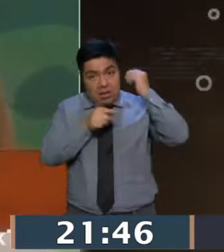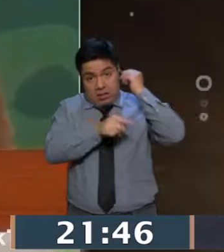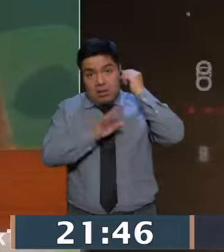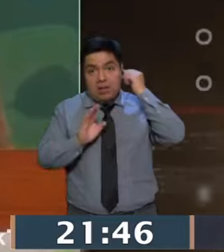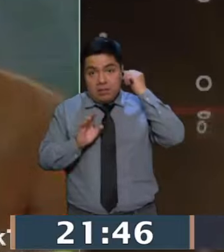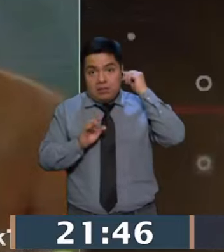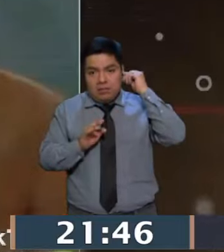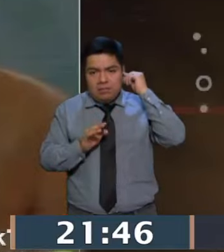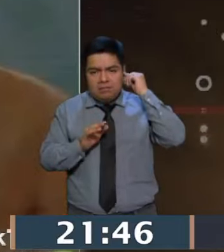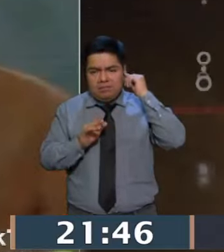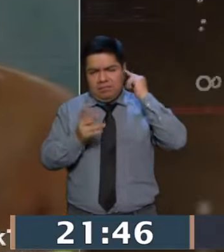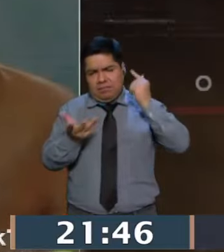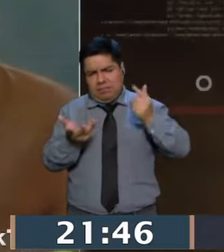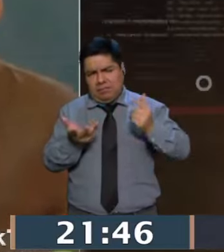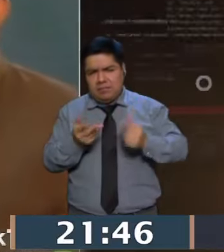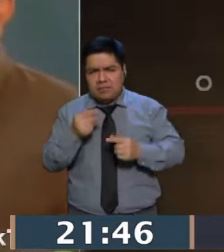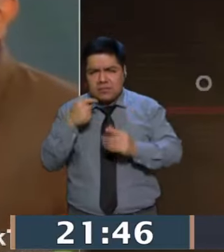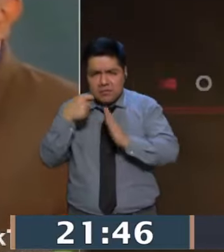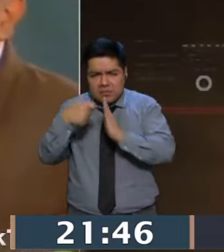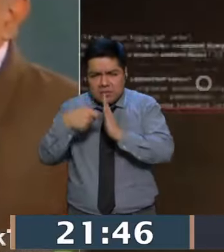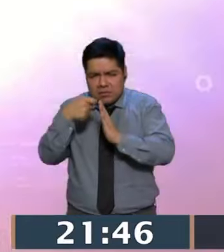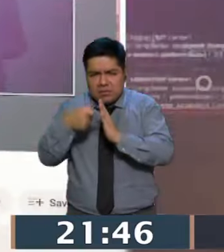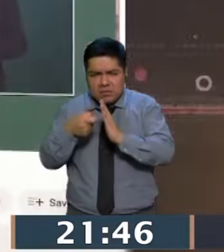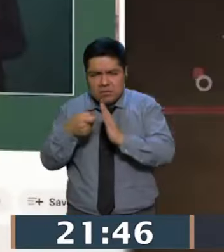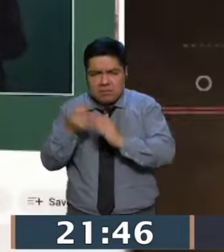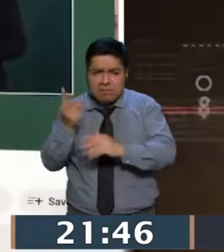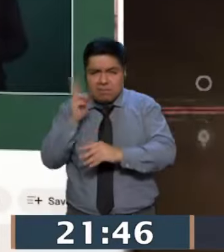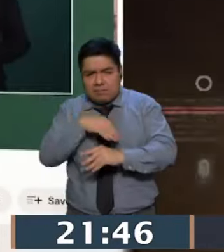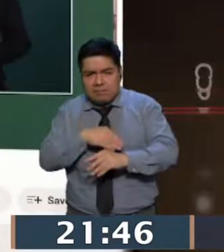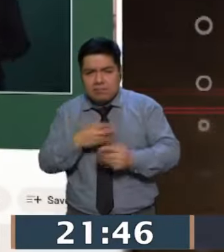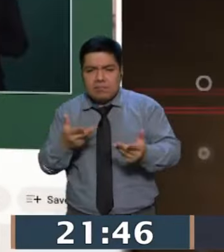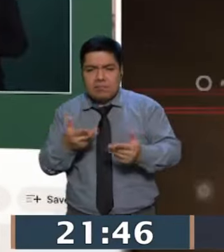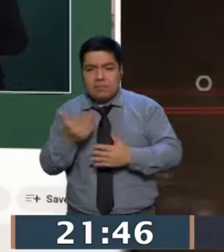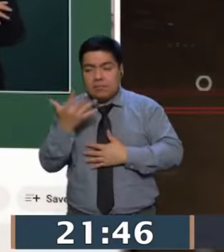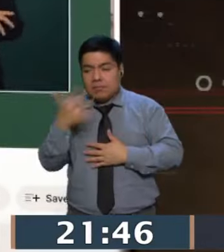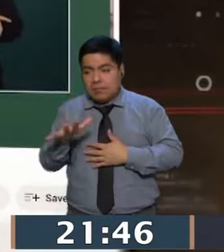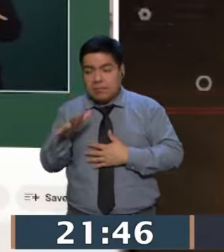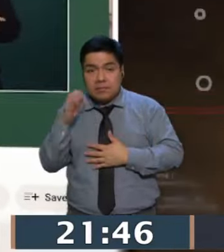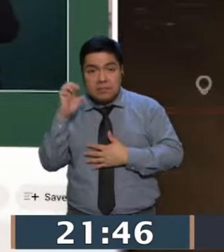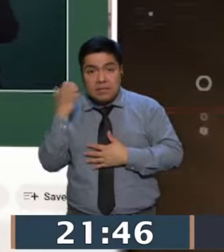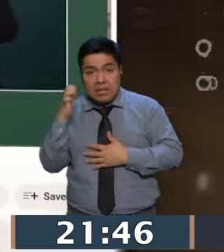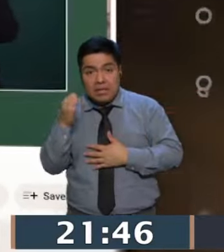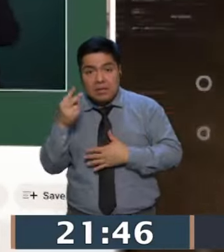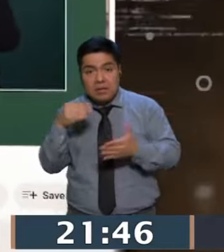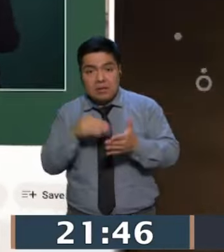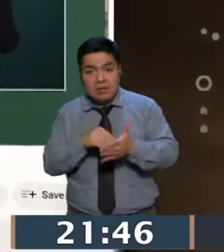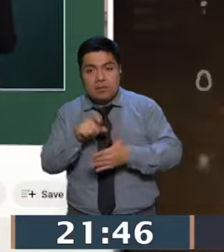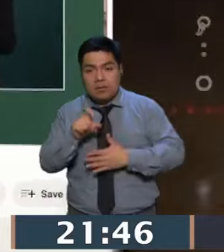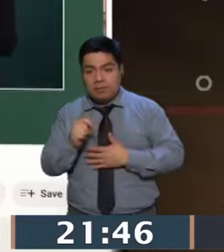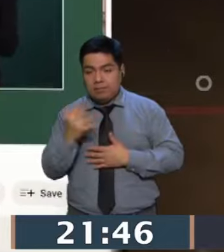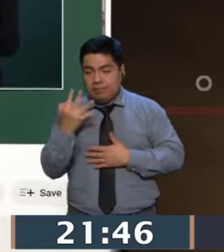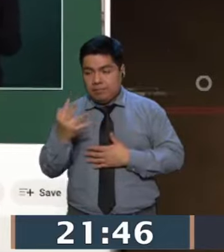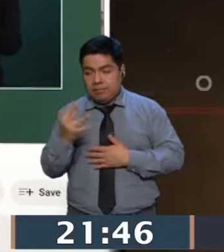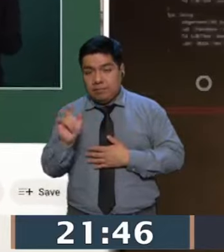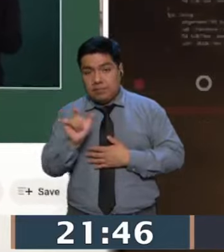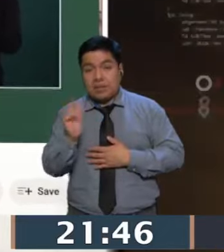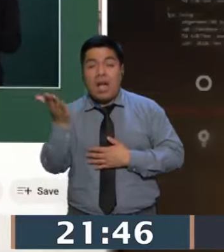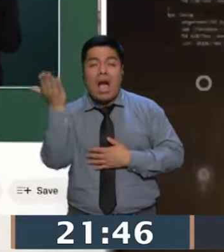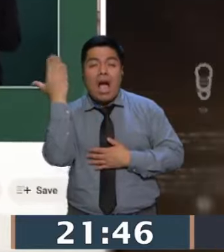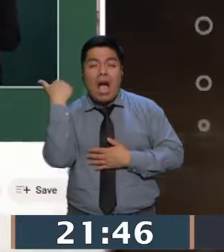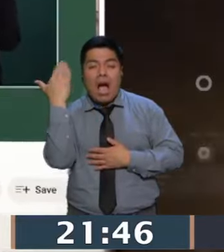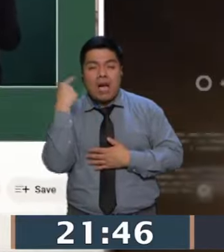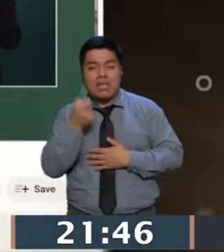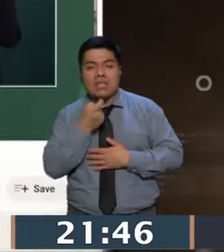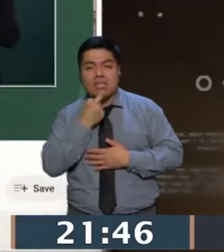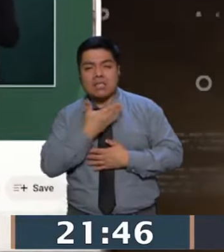la Embajada de México en ese país. Sin embargo, el video original corresponde al 10 de enero de 2024,